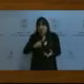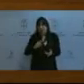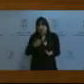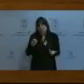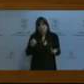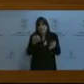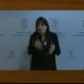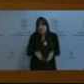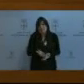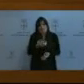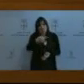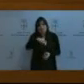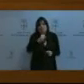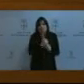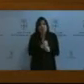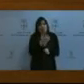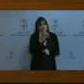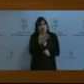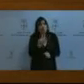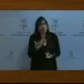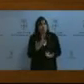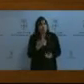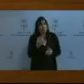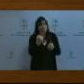a los miembros de la ponencia su buena